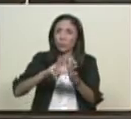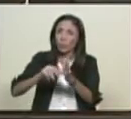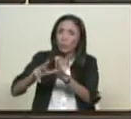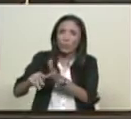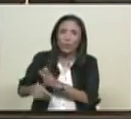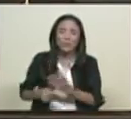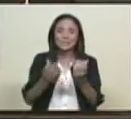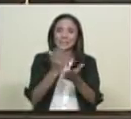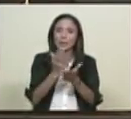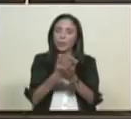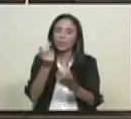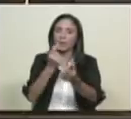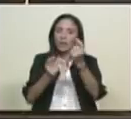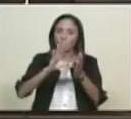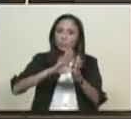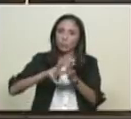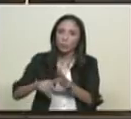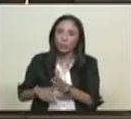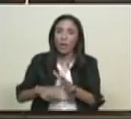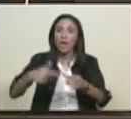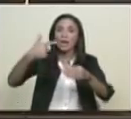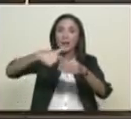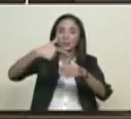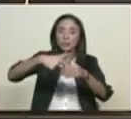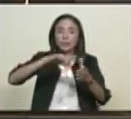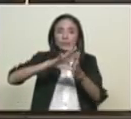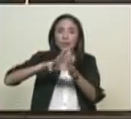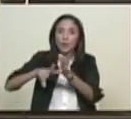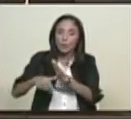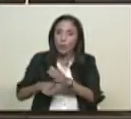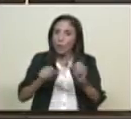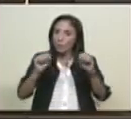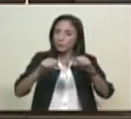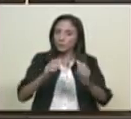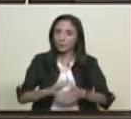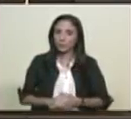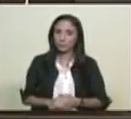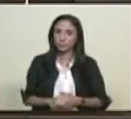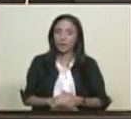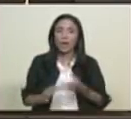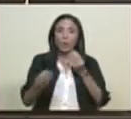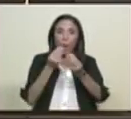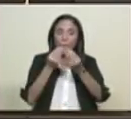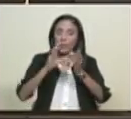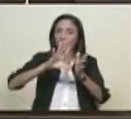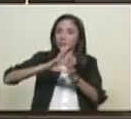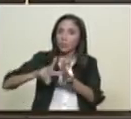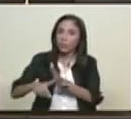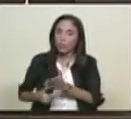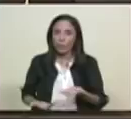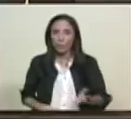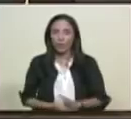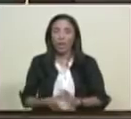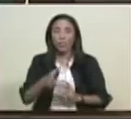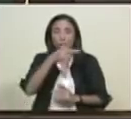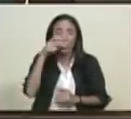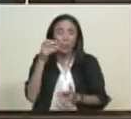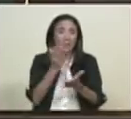Venezuela, se llevan la gasolina de Venezuela, se llevan los productos de Venezuela, mucho tráfico de